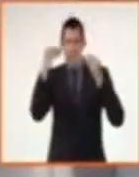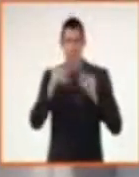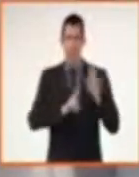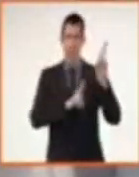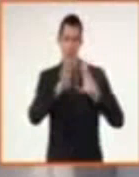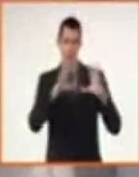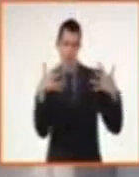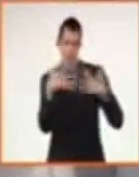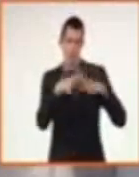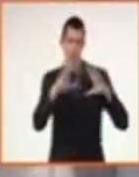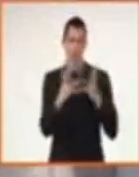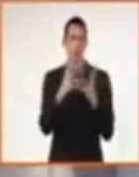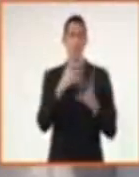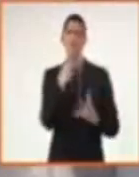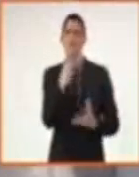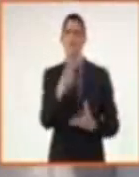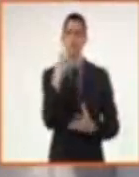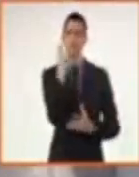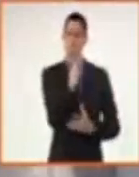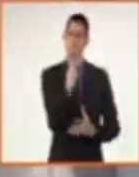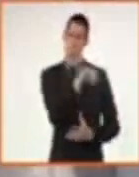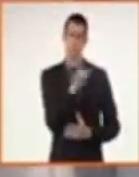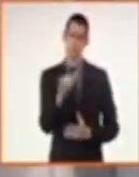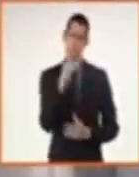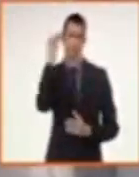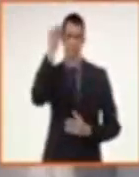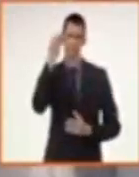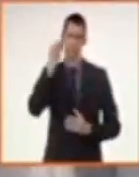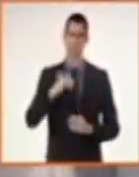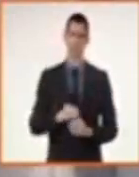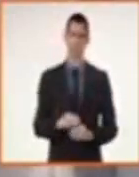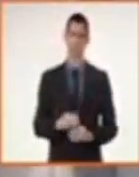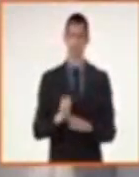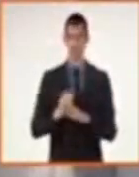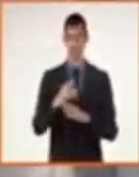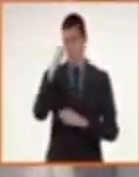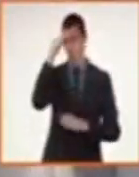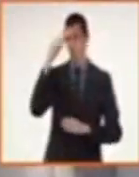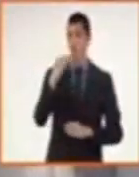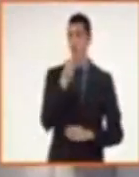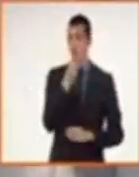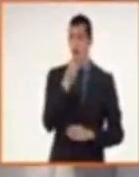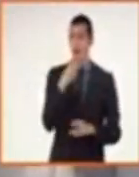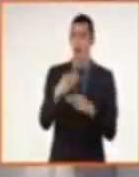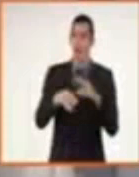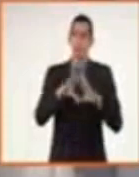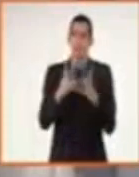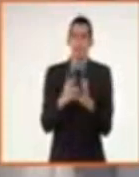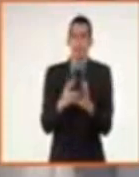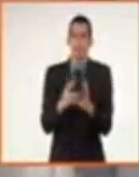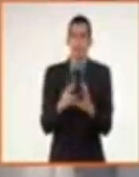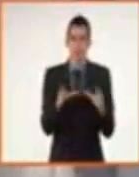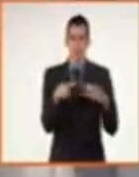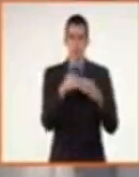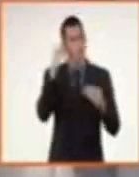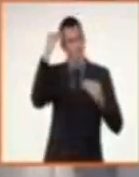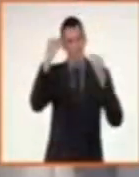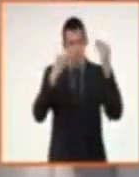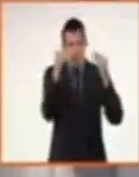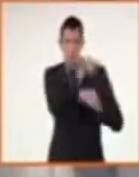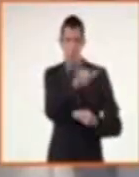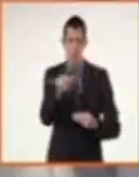cuestión el sistema, y es lo que pasa en general en esos países. A mí me parece muy importante eso,